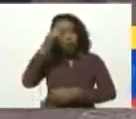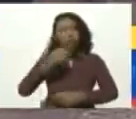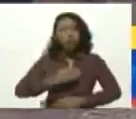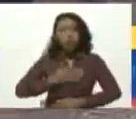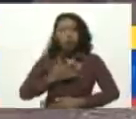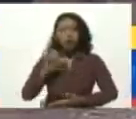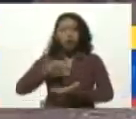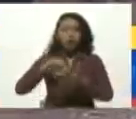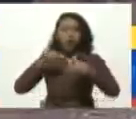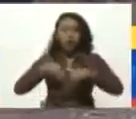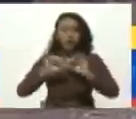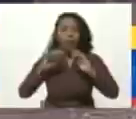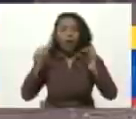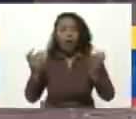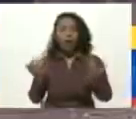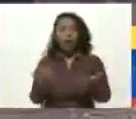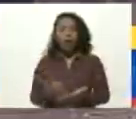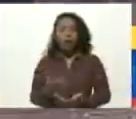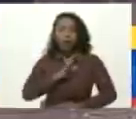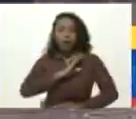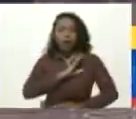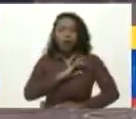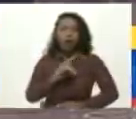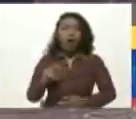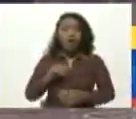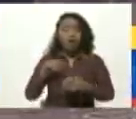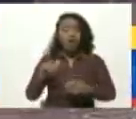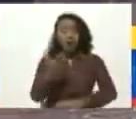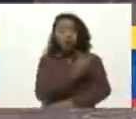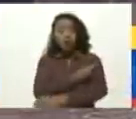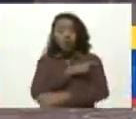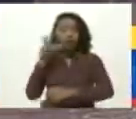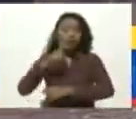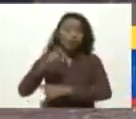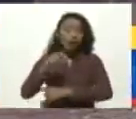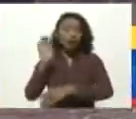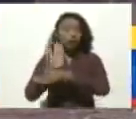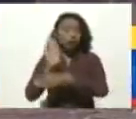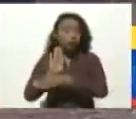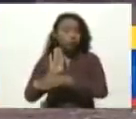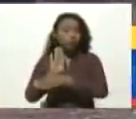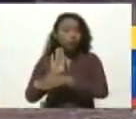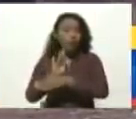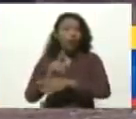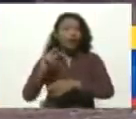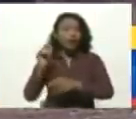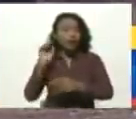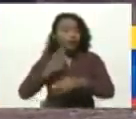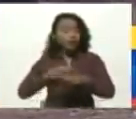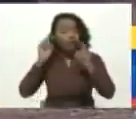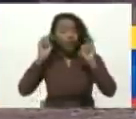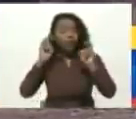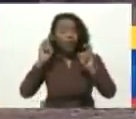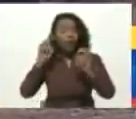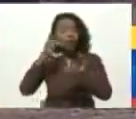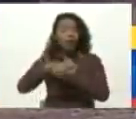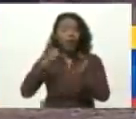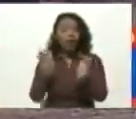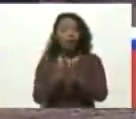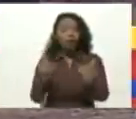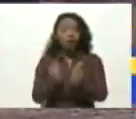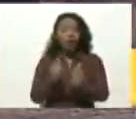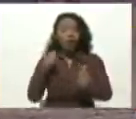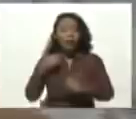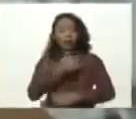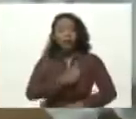en medio de esta pandemia, tener las vacunas necesarias para protegerse, para resguardarse. Y en el caso del estado Anzoátegui, debo decirle, presidente, con